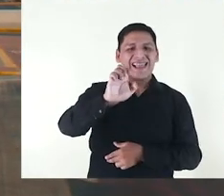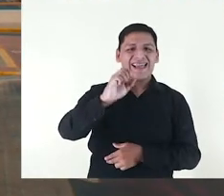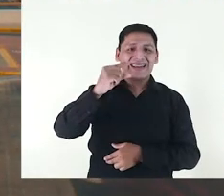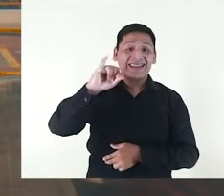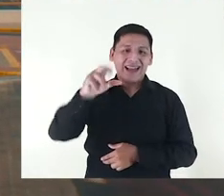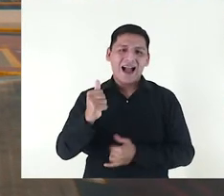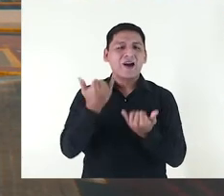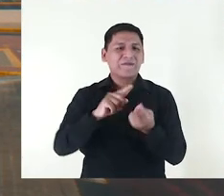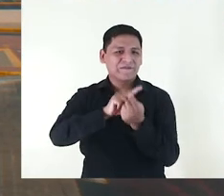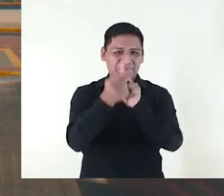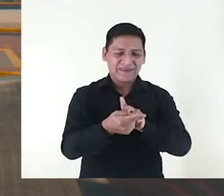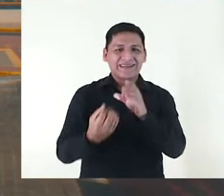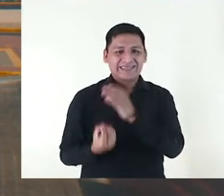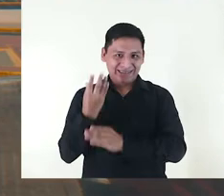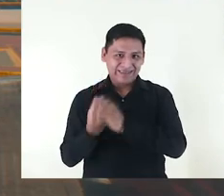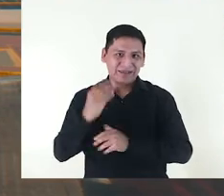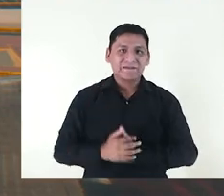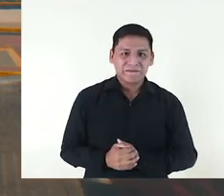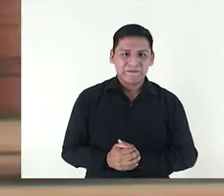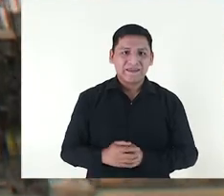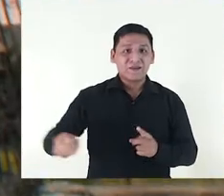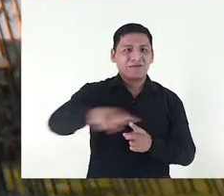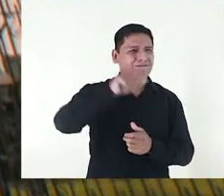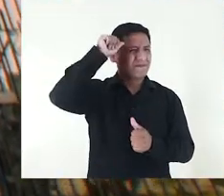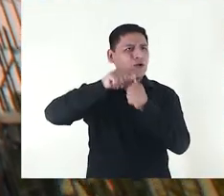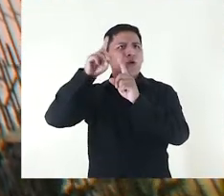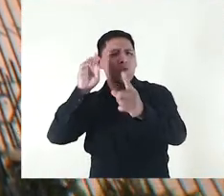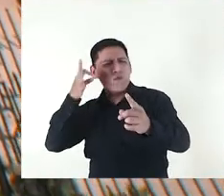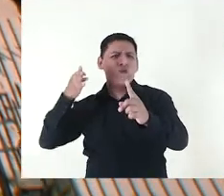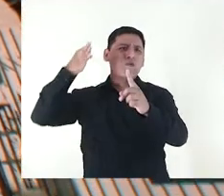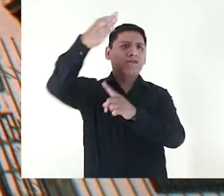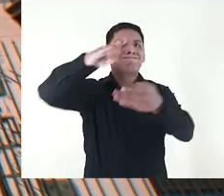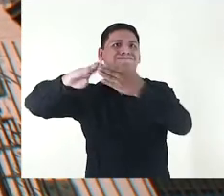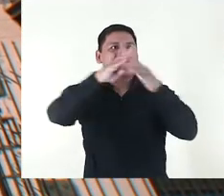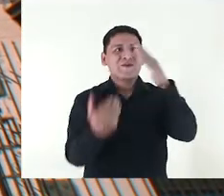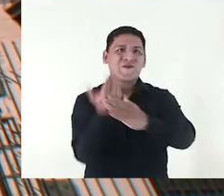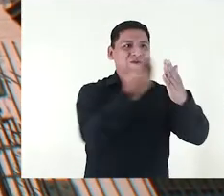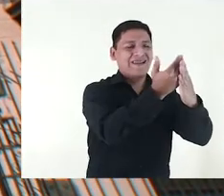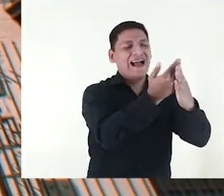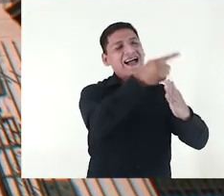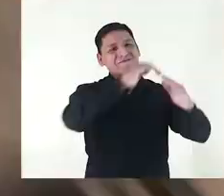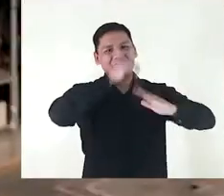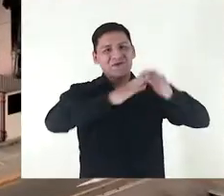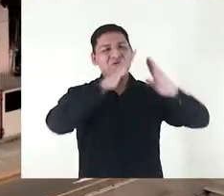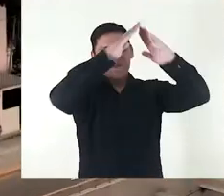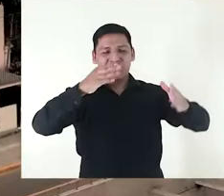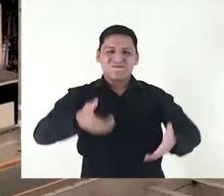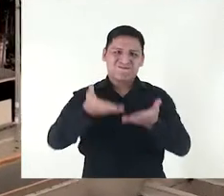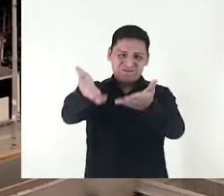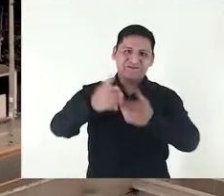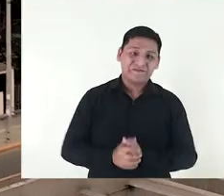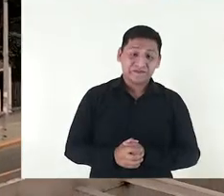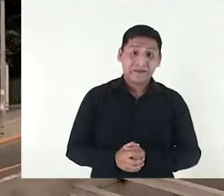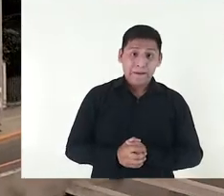la Avenida Leguía. Hoy Avenida Arequipa, como inaugurando un nuevo futuro abriéndose a la modernidad. Y ahí debía